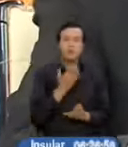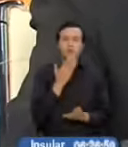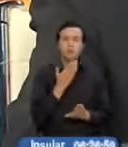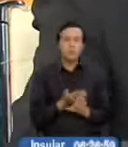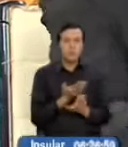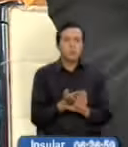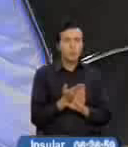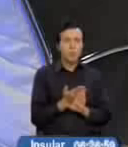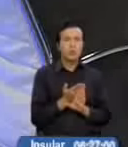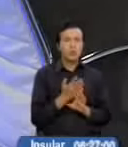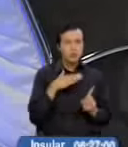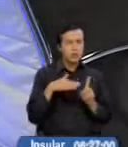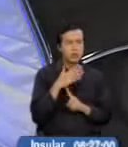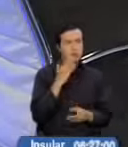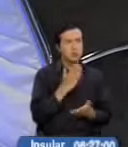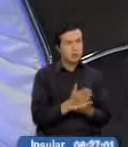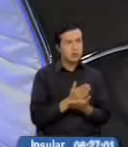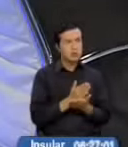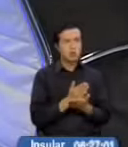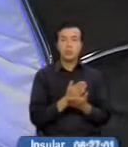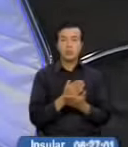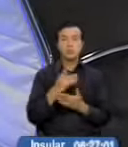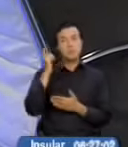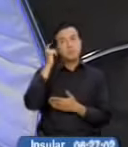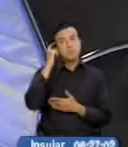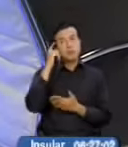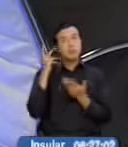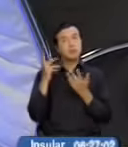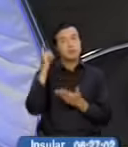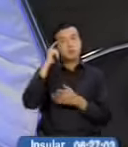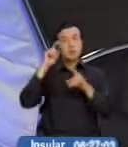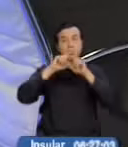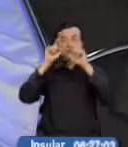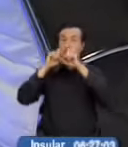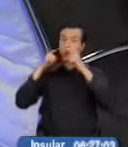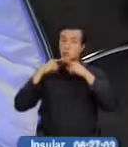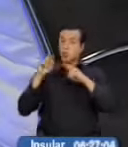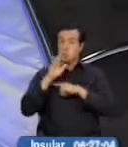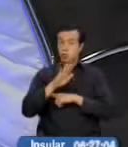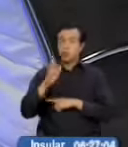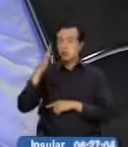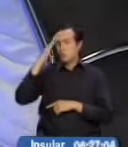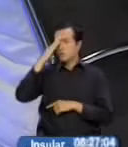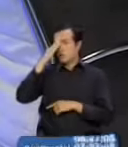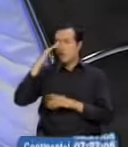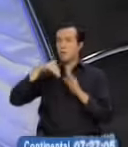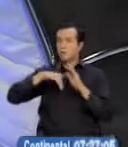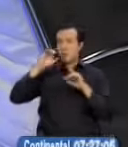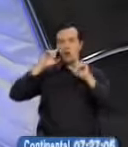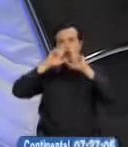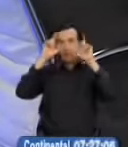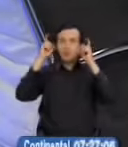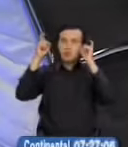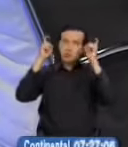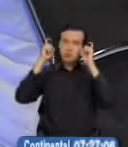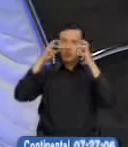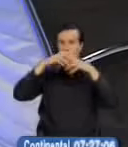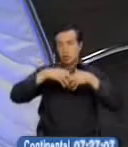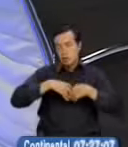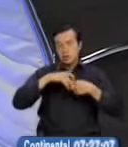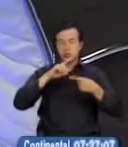esta coyuntura. Paulina dice, en el imaginario, dicen los empresarios saben manejar momentos más complicados, momentos más